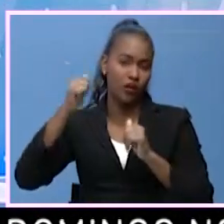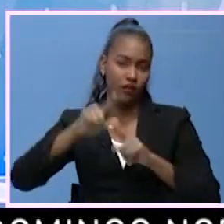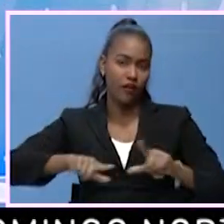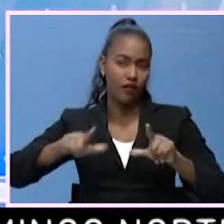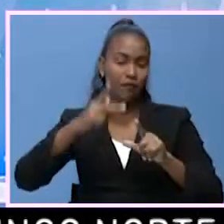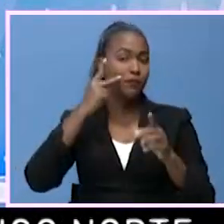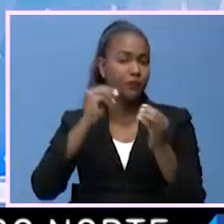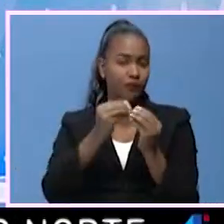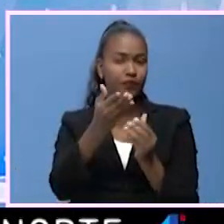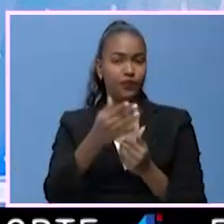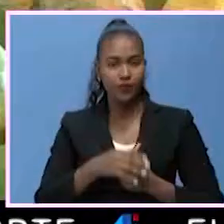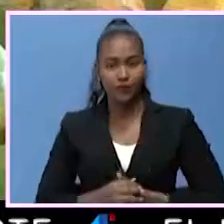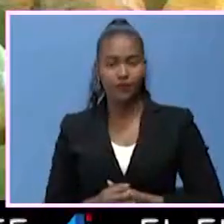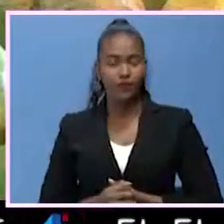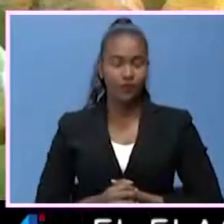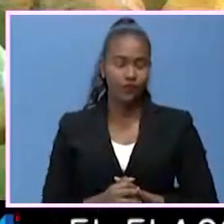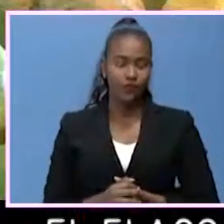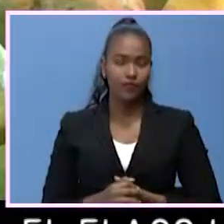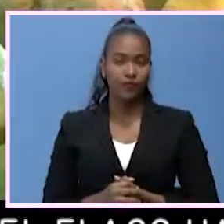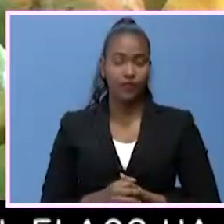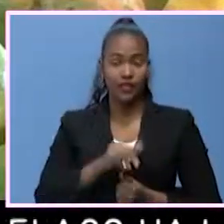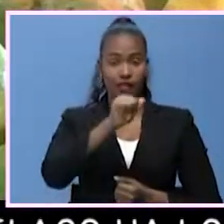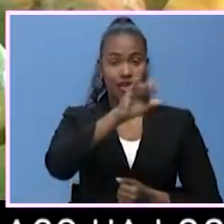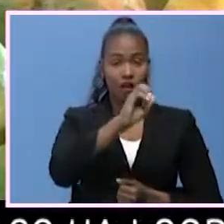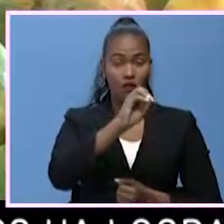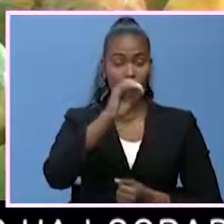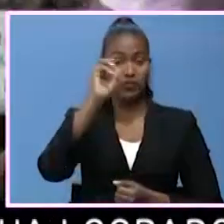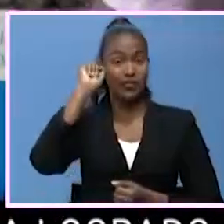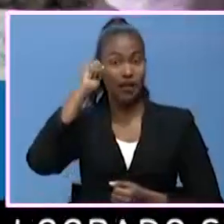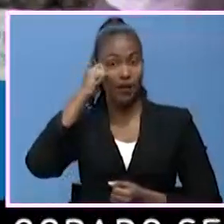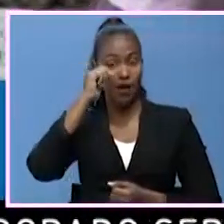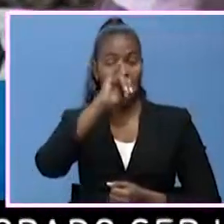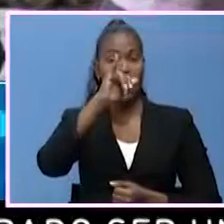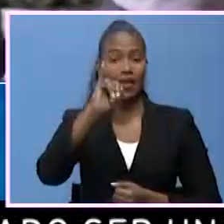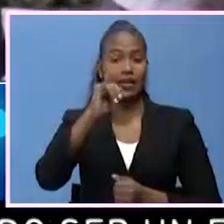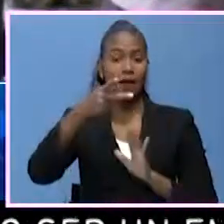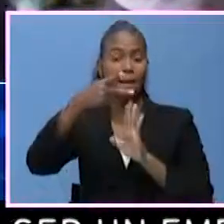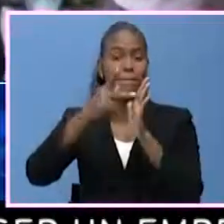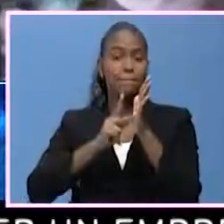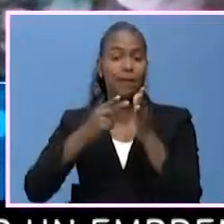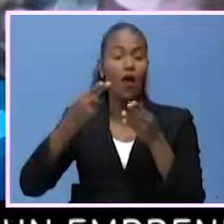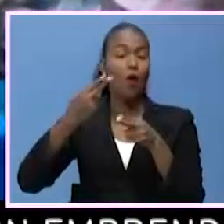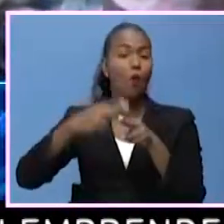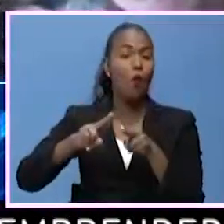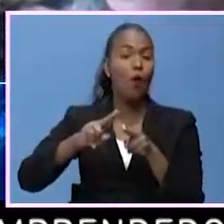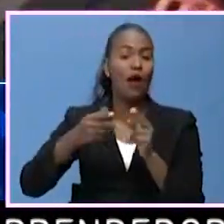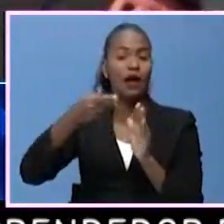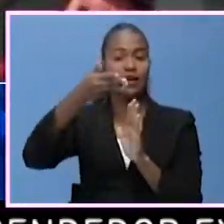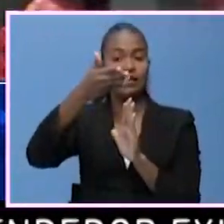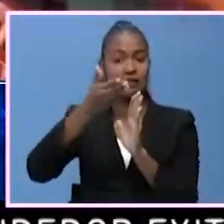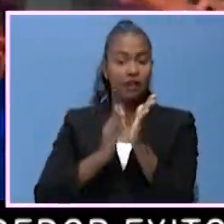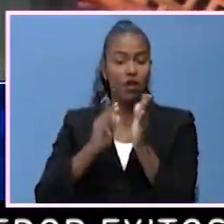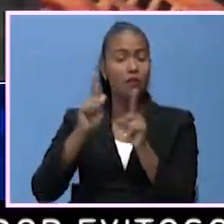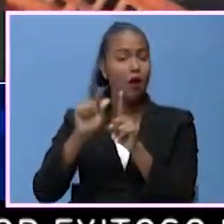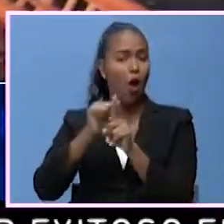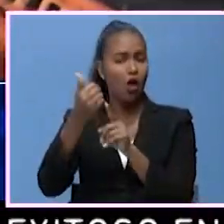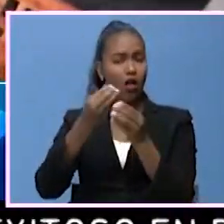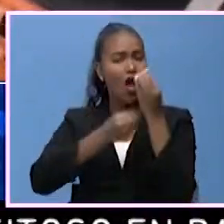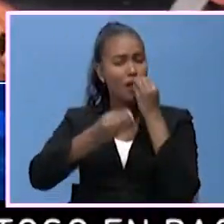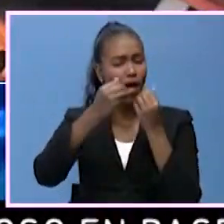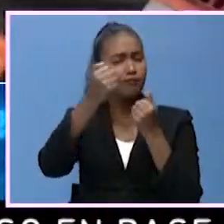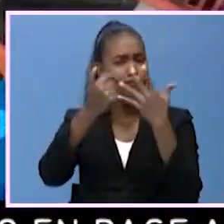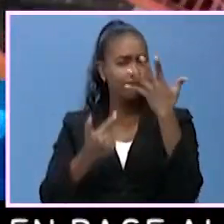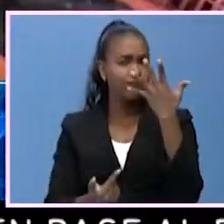tiene la historia. El ajo, la cebolla, ají morrón, plátano, huevos, guineos y otros productos de la